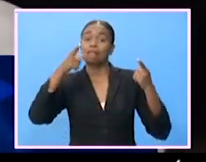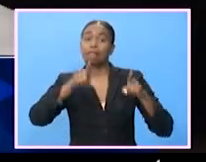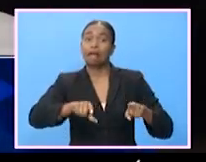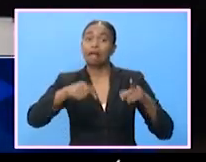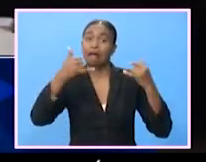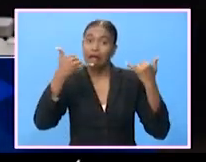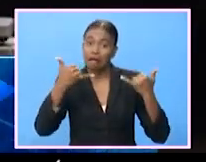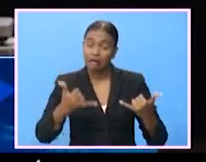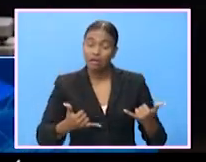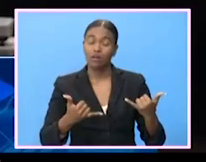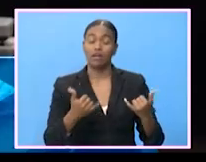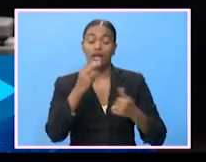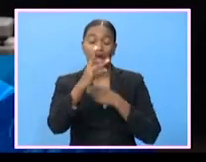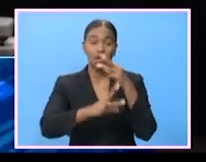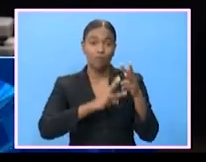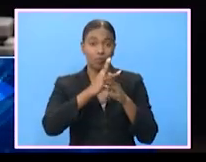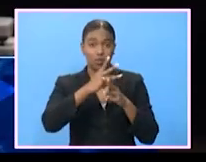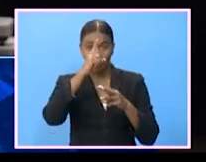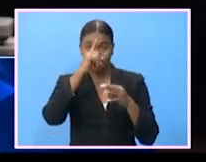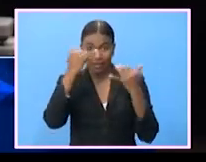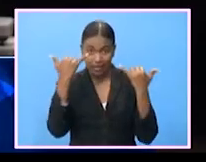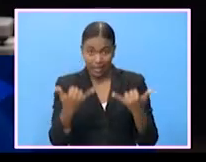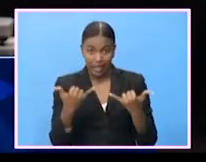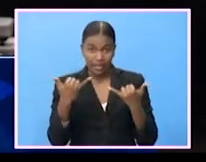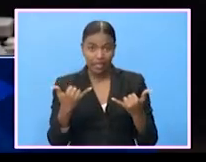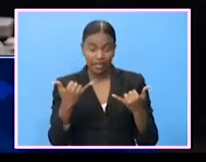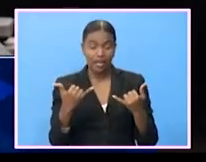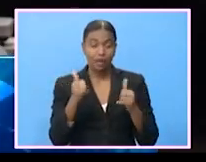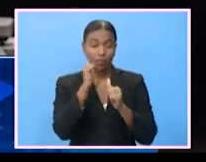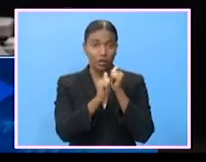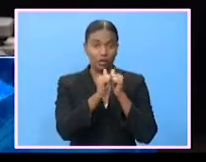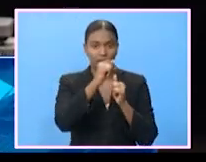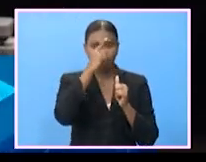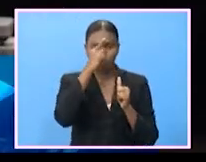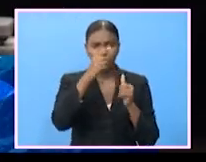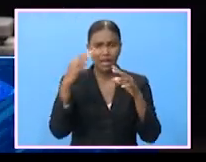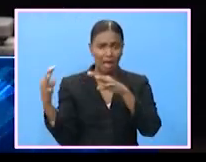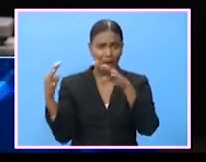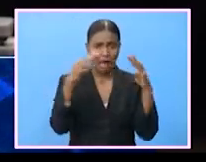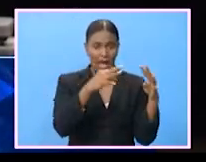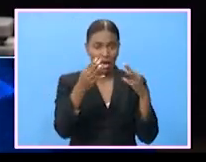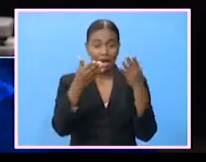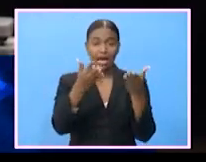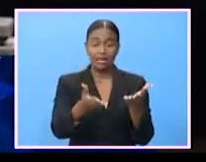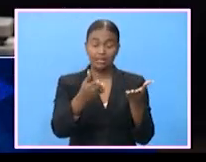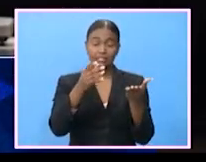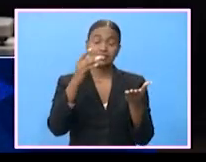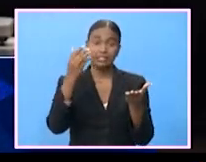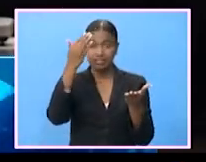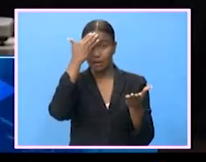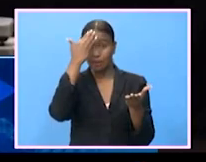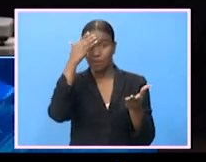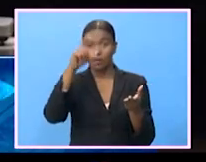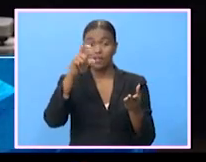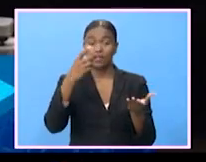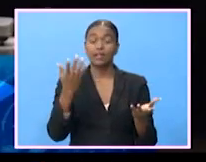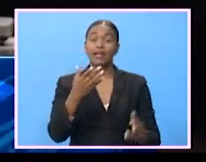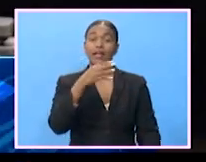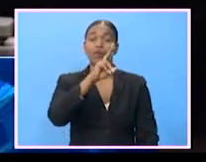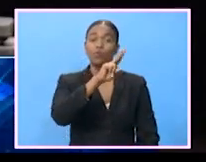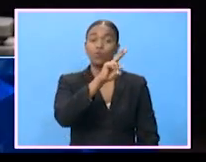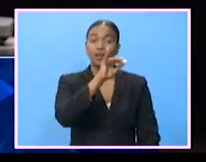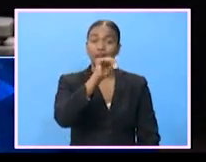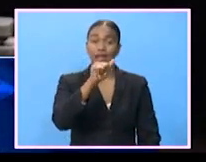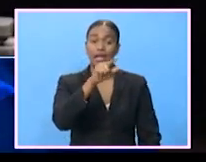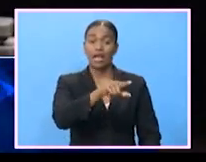ahora en el mundo de hoy, con el problema de la guerra, no olvidemos que en Ucrania, en Rusia, son